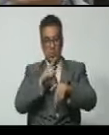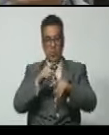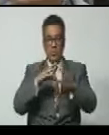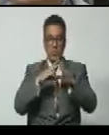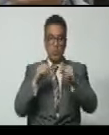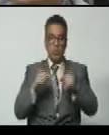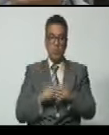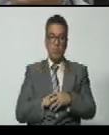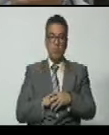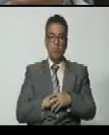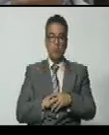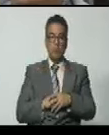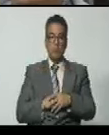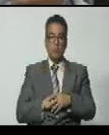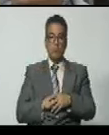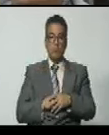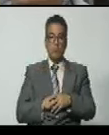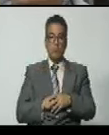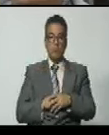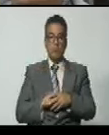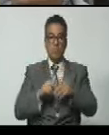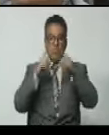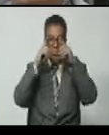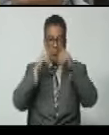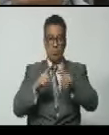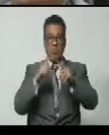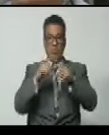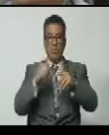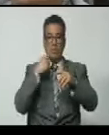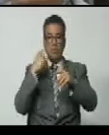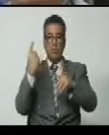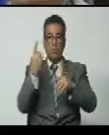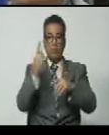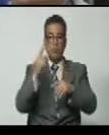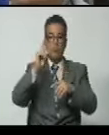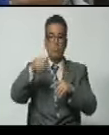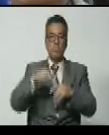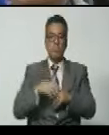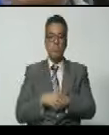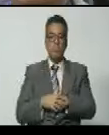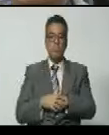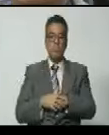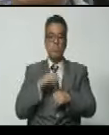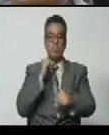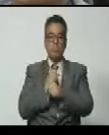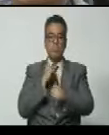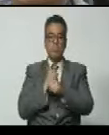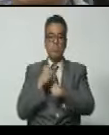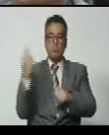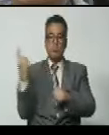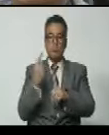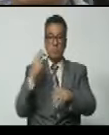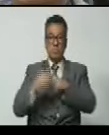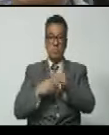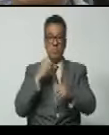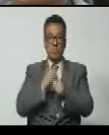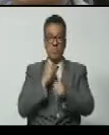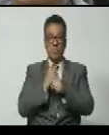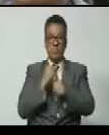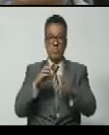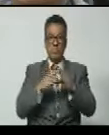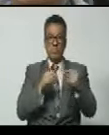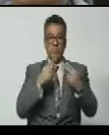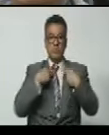todos con una definición summa cum laude, además el trabajo que ha venido efectuando ante el Consejo de